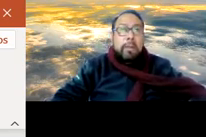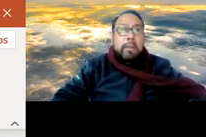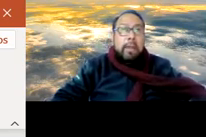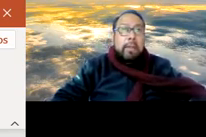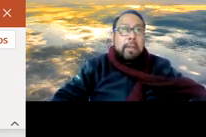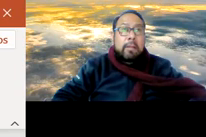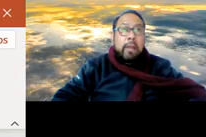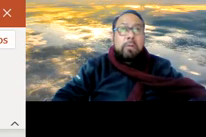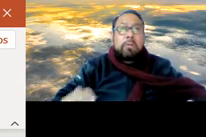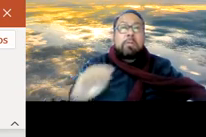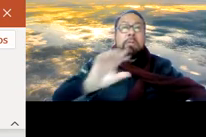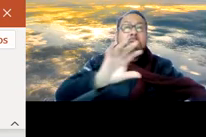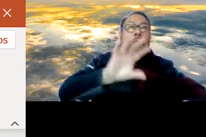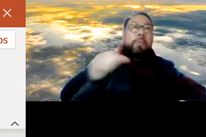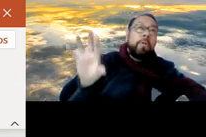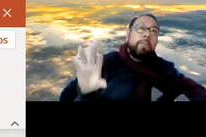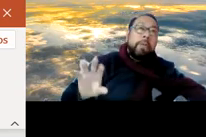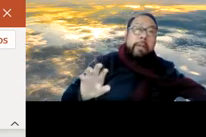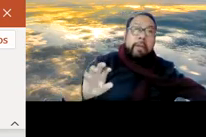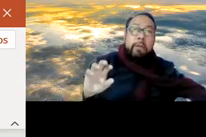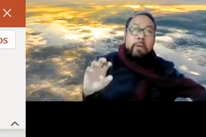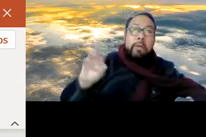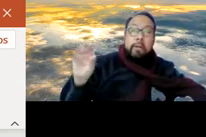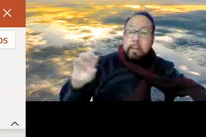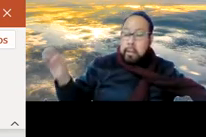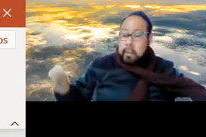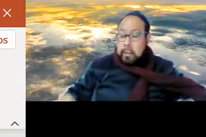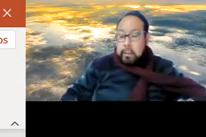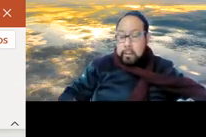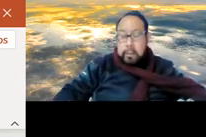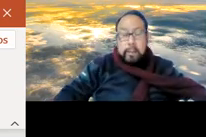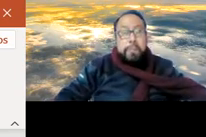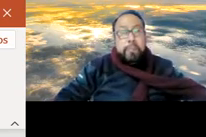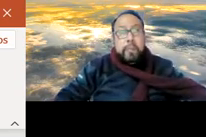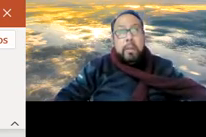todas las universidades, hay un grupo de empresarios que